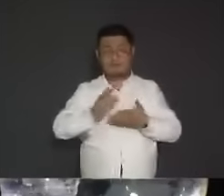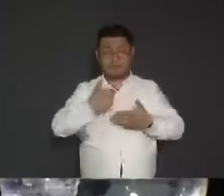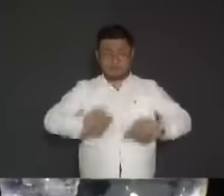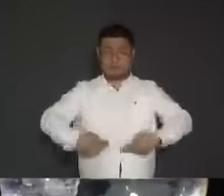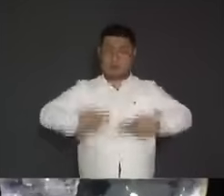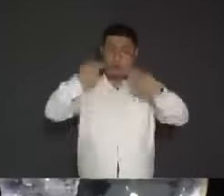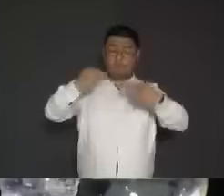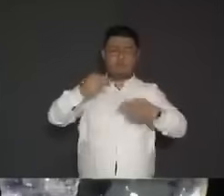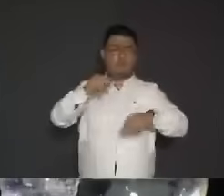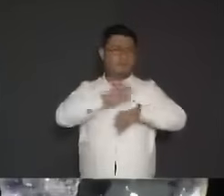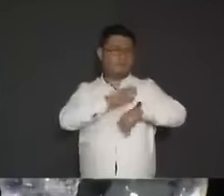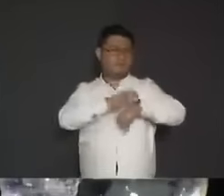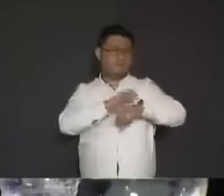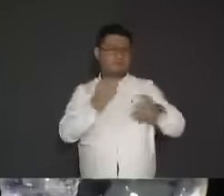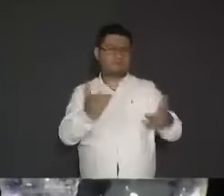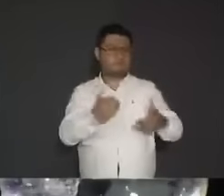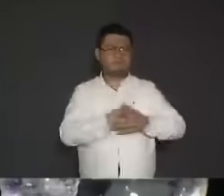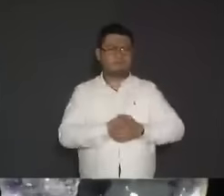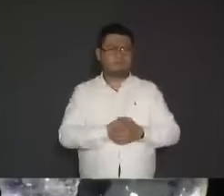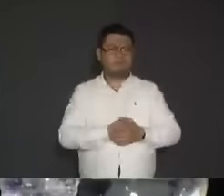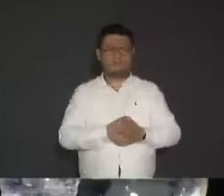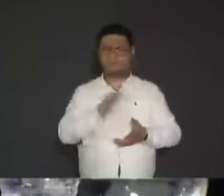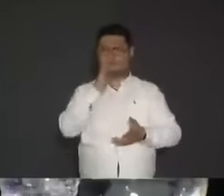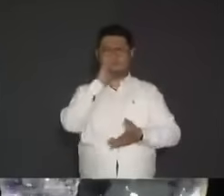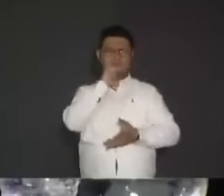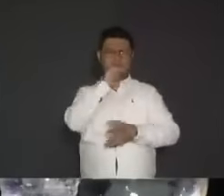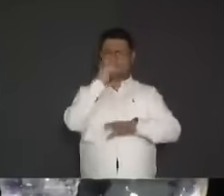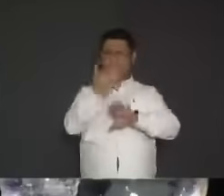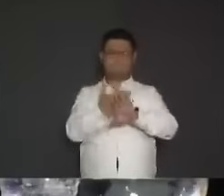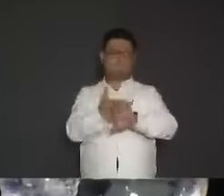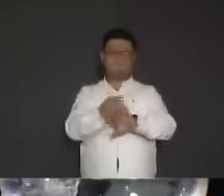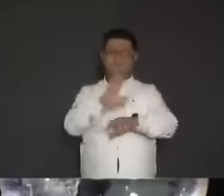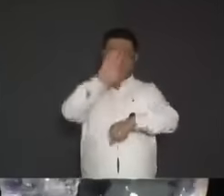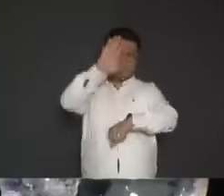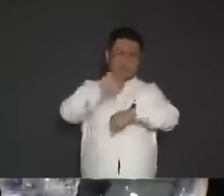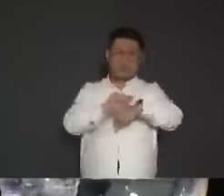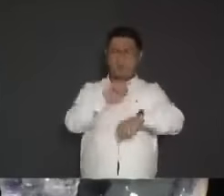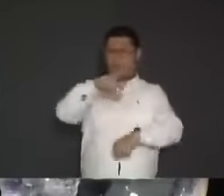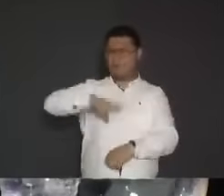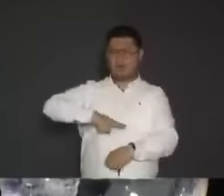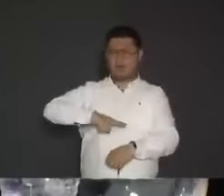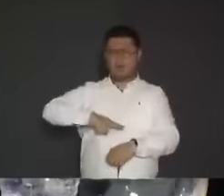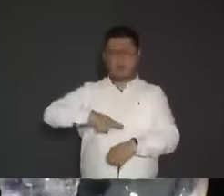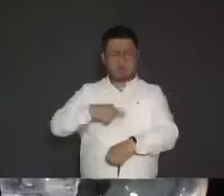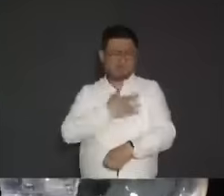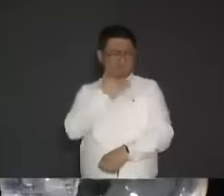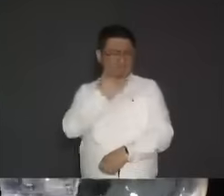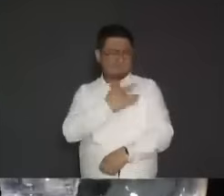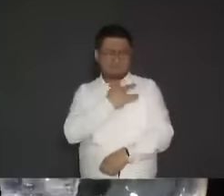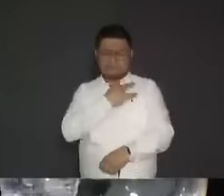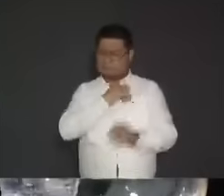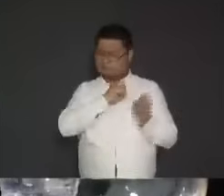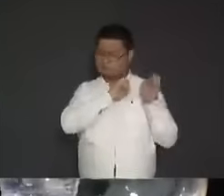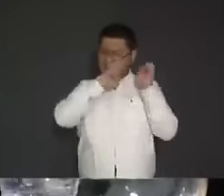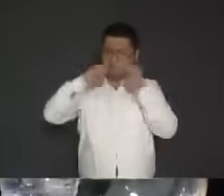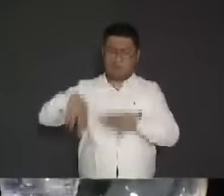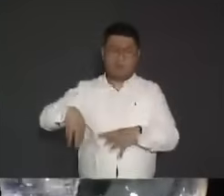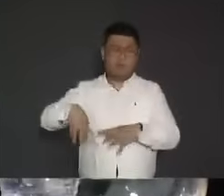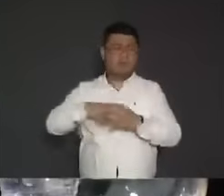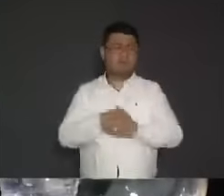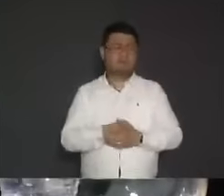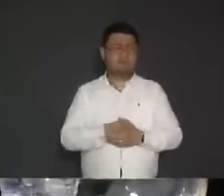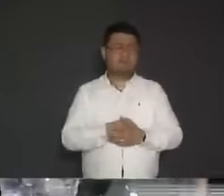amigos. Nunca más podemos permitir un gobierno inhumano y sin compromisos con los desprotegidos.